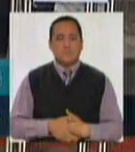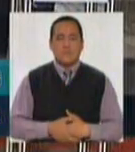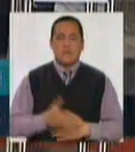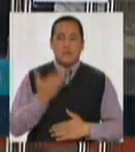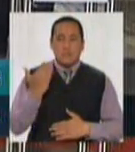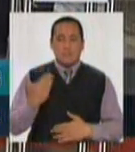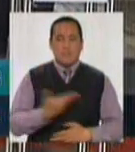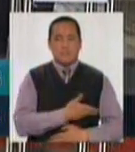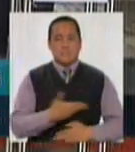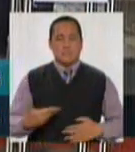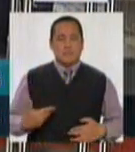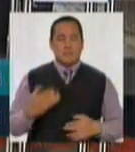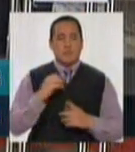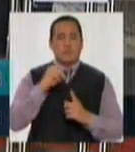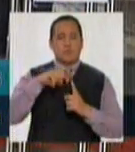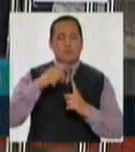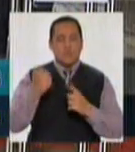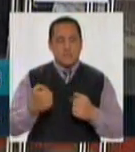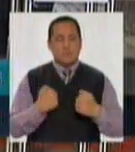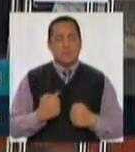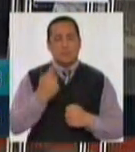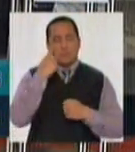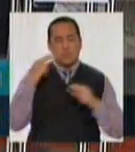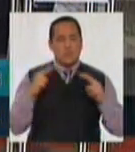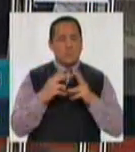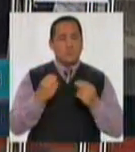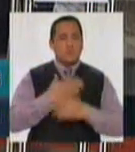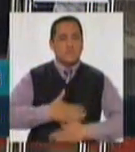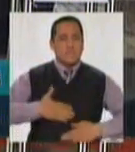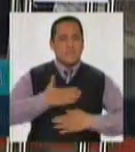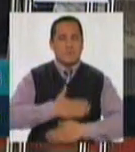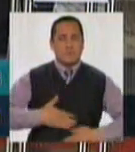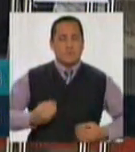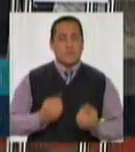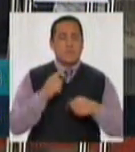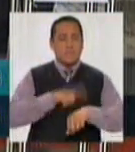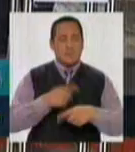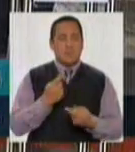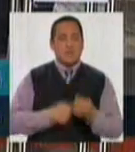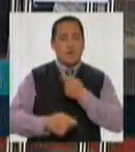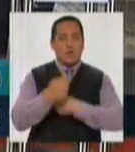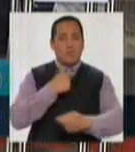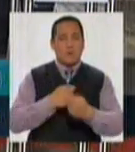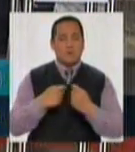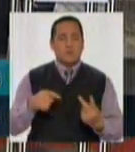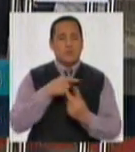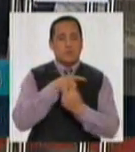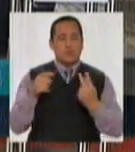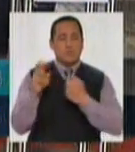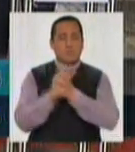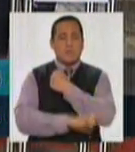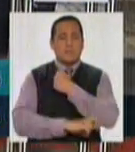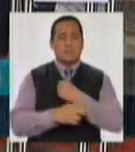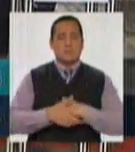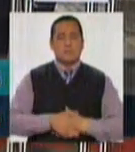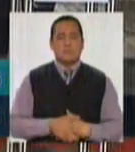Querido presidente Humala, nosotros vemos con mucha satisfacción el aumento del comercio entre nuestros